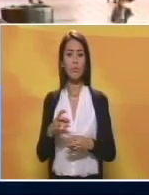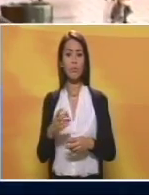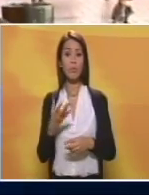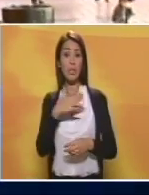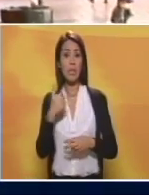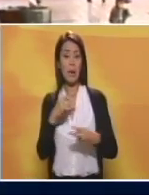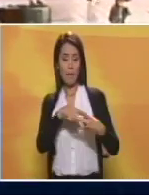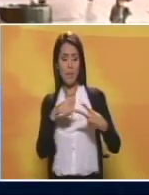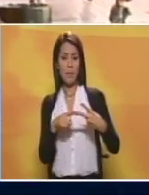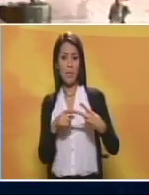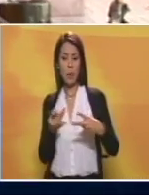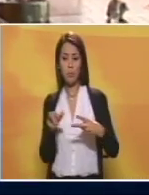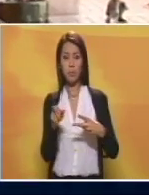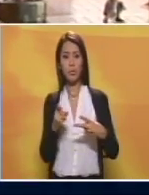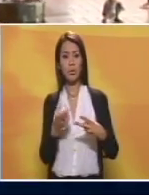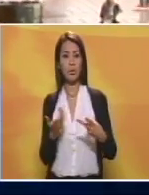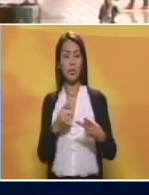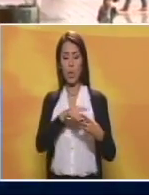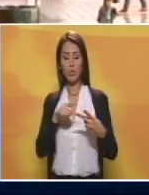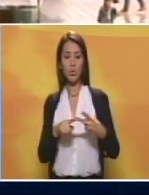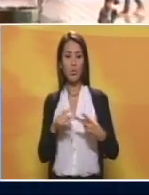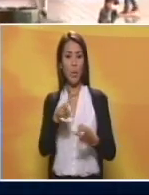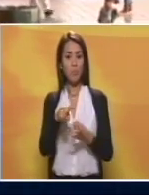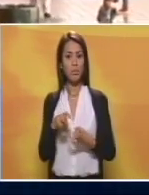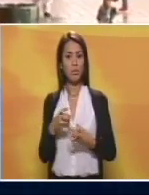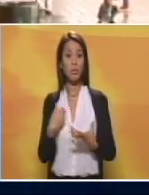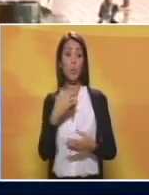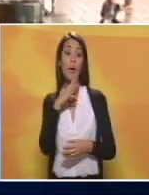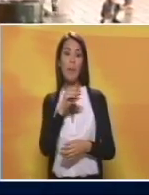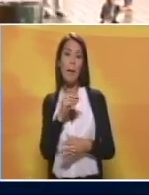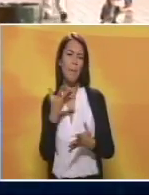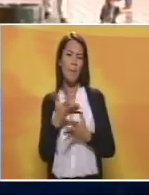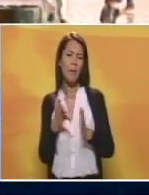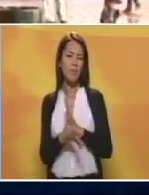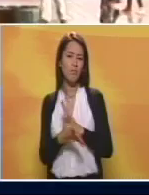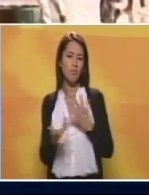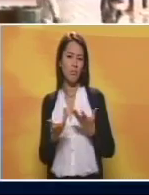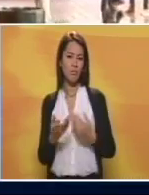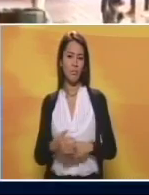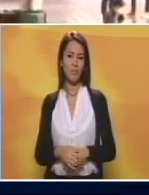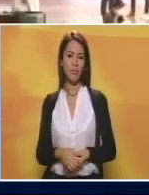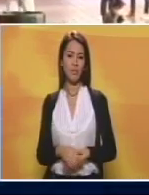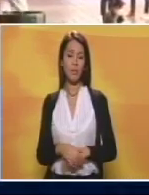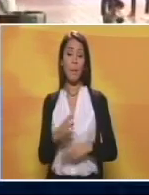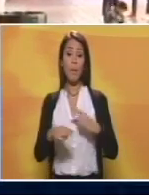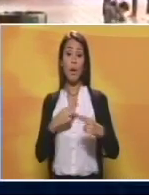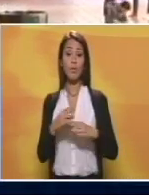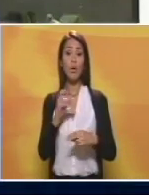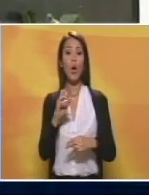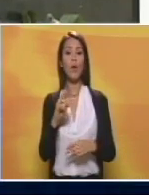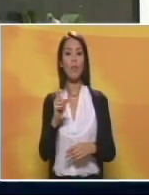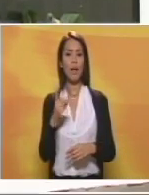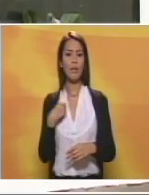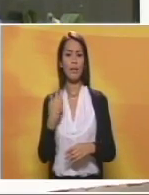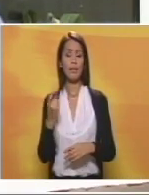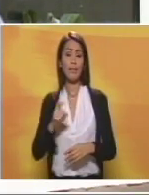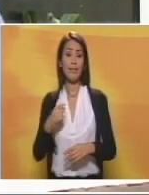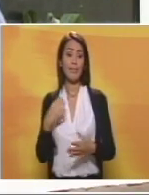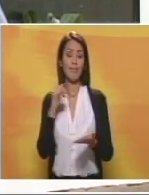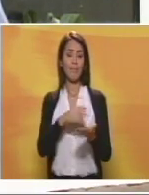mitad, o sea... Voy a hablar con la muchacha para ver qué posibilidades hay, para ver si me puedo ir para allá, para Puerto Ordaz, porque necesito viajar.